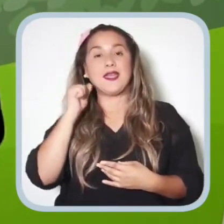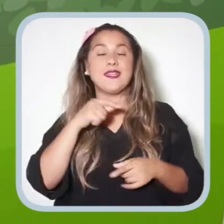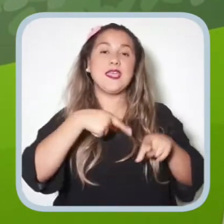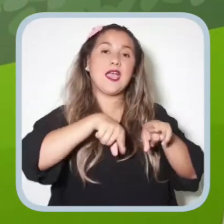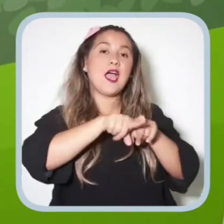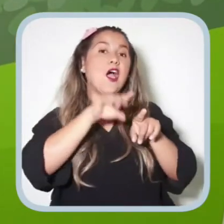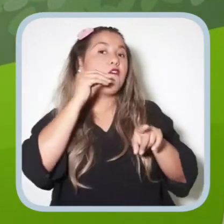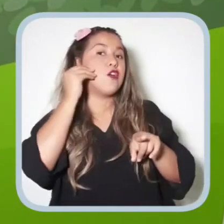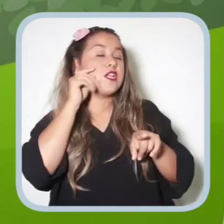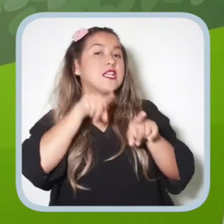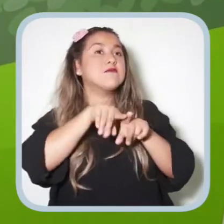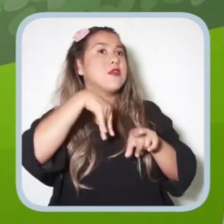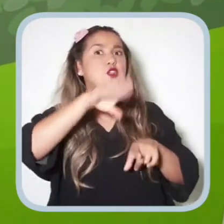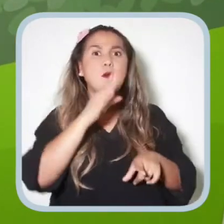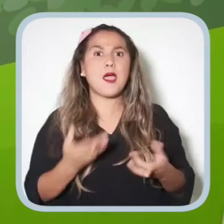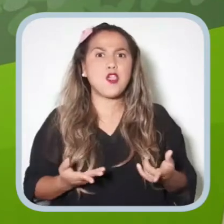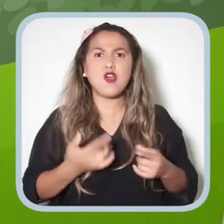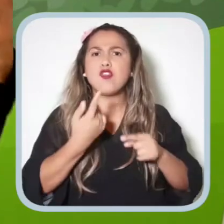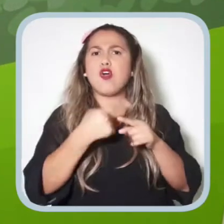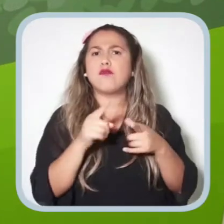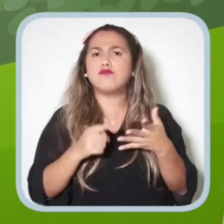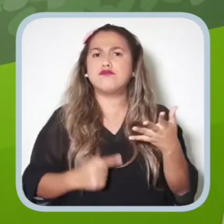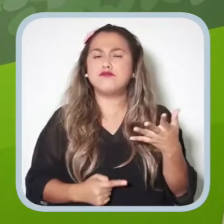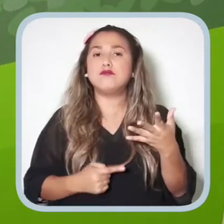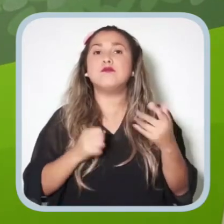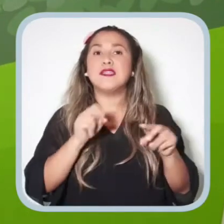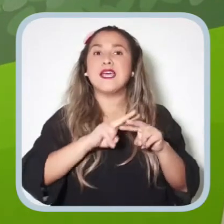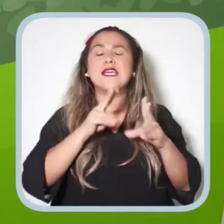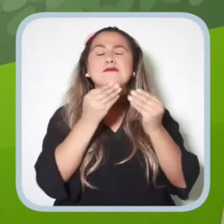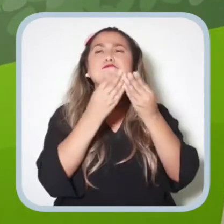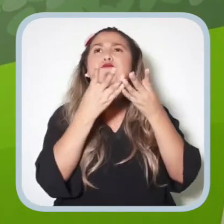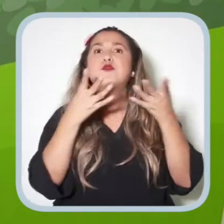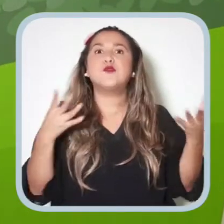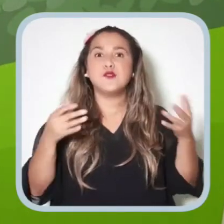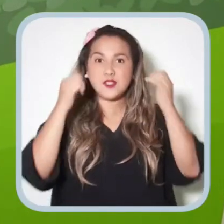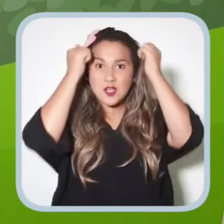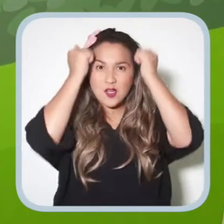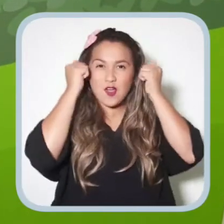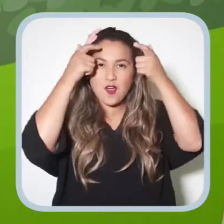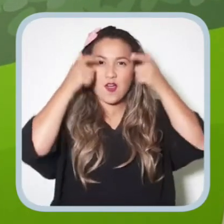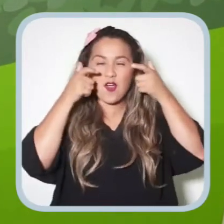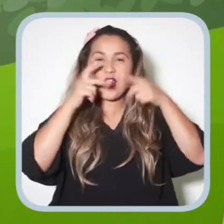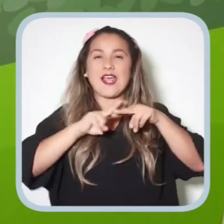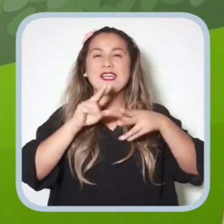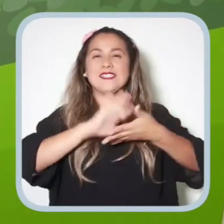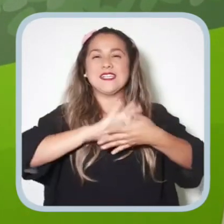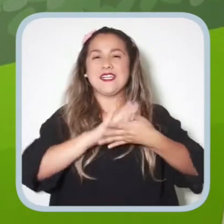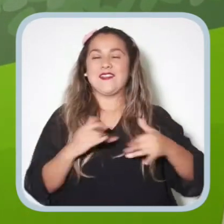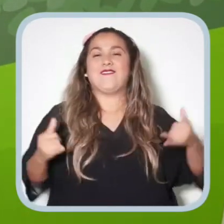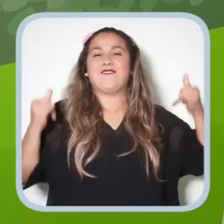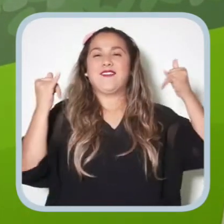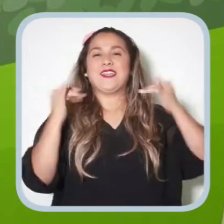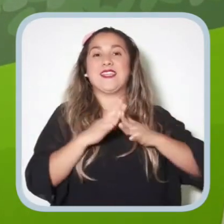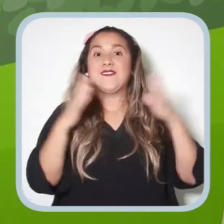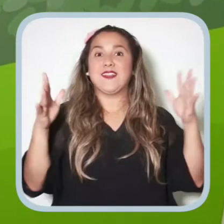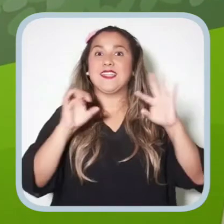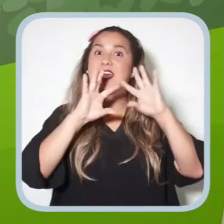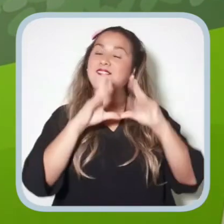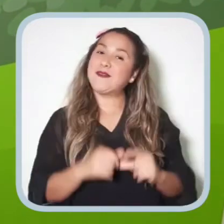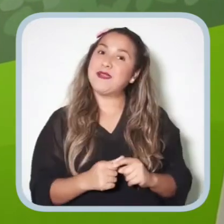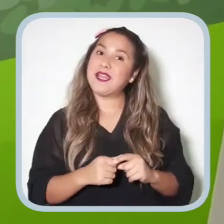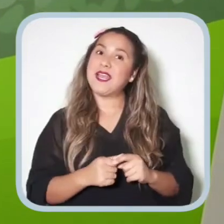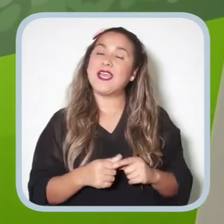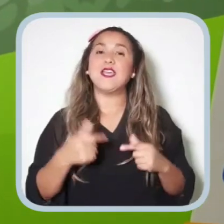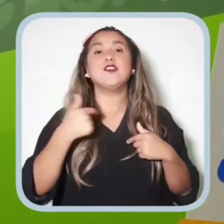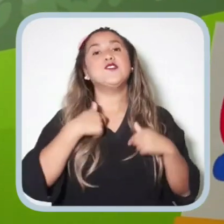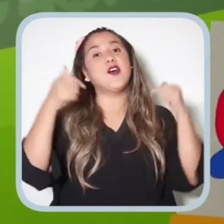hacer otros gorros divertidos y hacer una gran fiesta entretenida en familia. ¿Les parece? Yo desde acá,